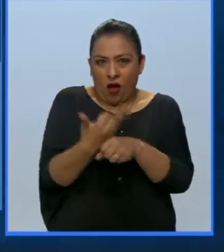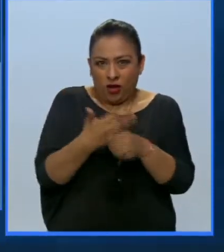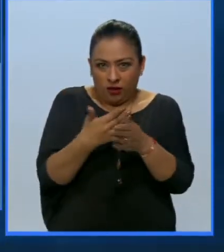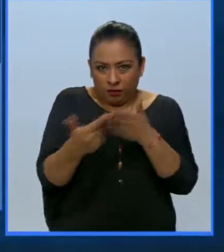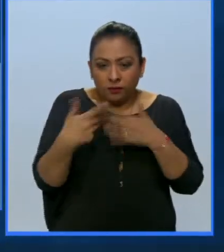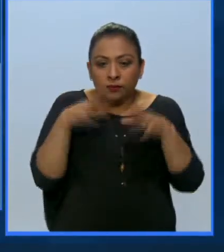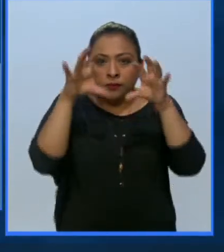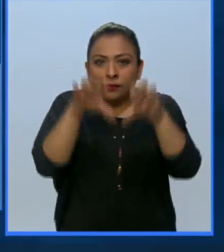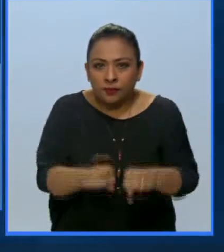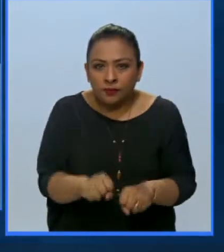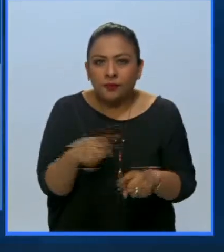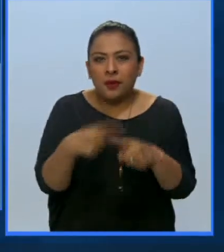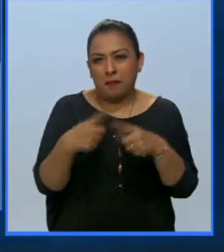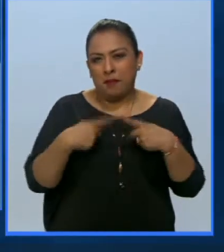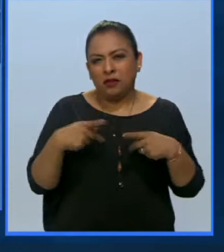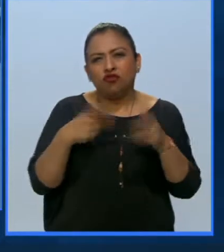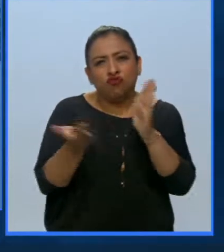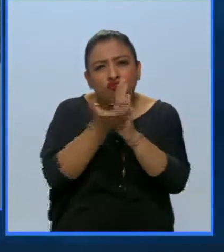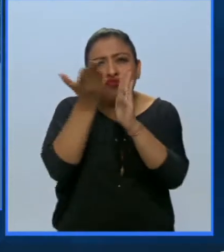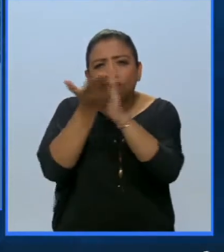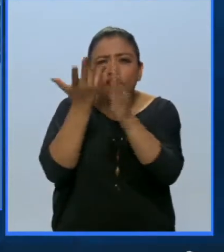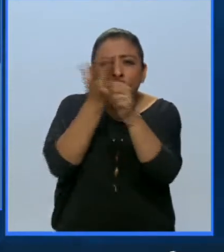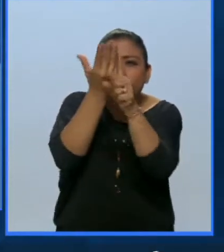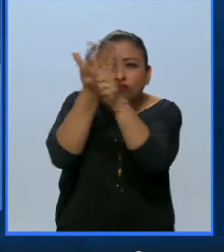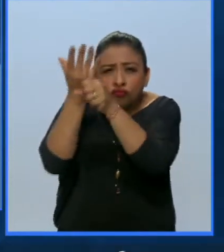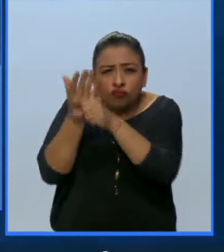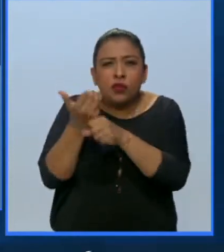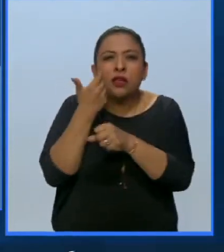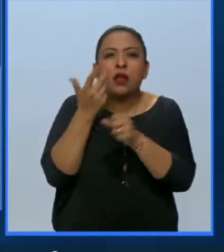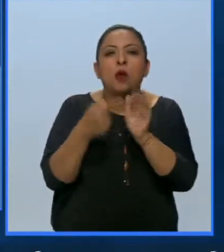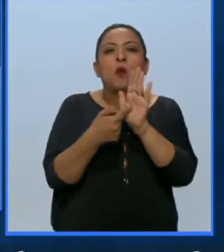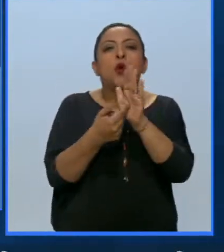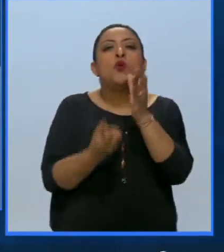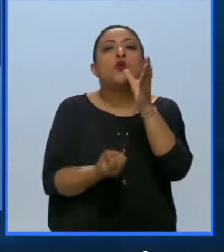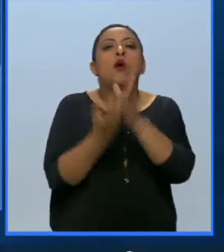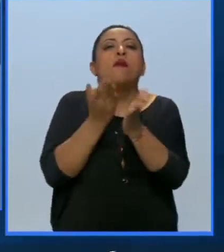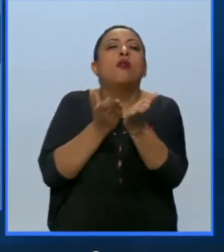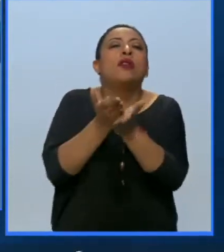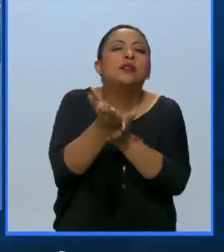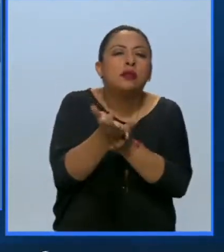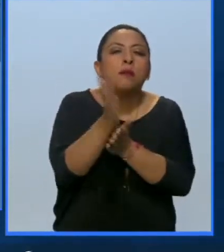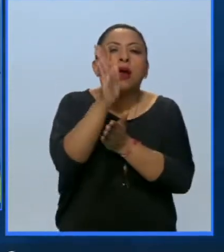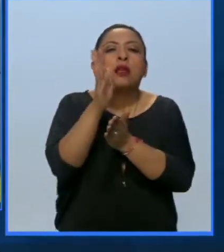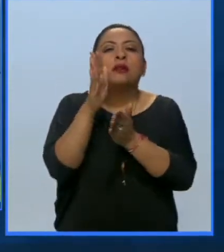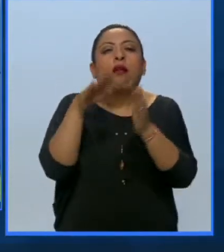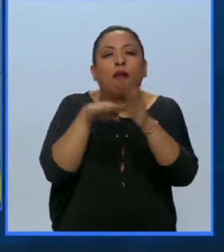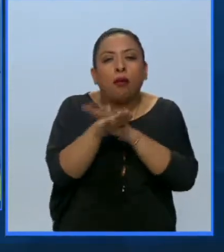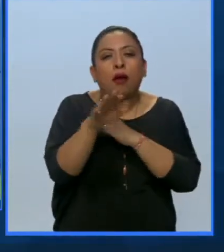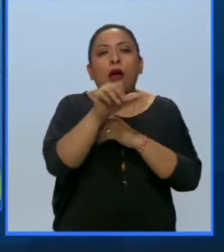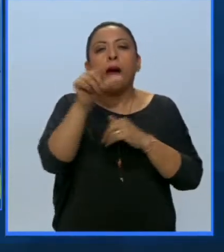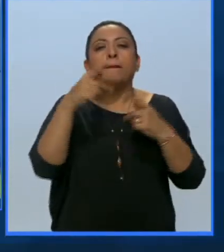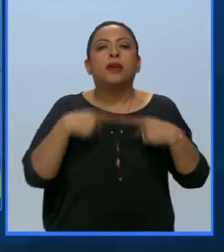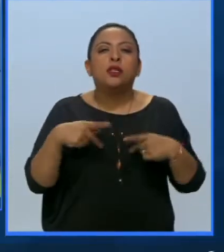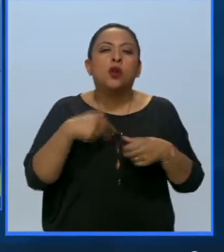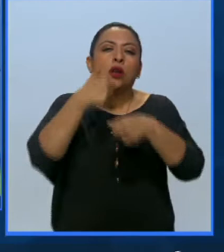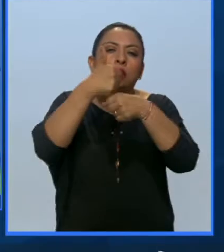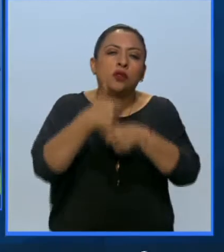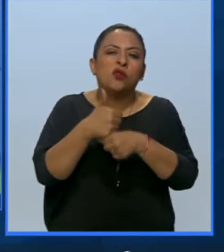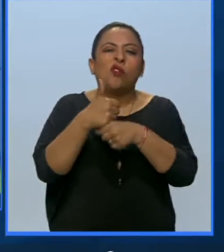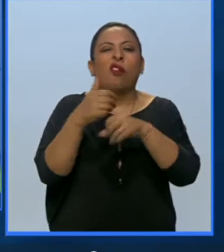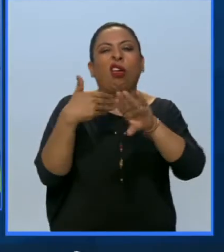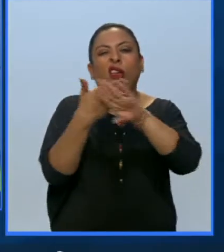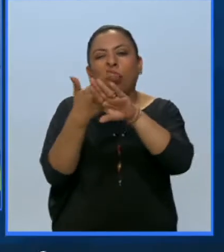espacio, lo está restaurando y está dándole un nuevo destino, ¿no? como albergue, refugio para la gente que ha sido víctima de la